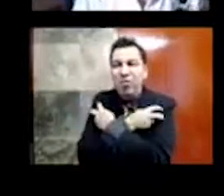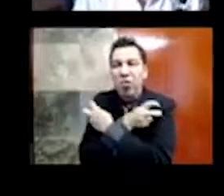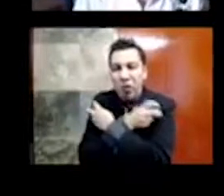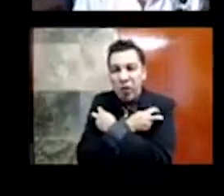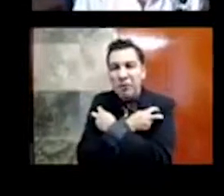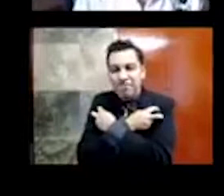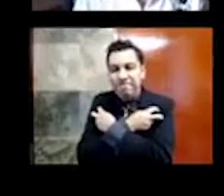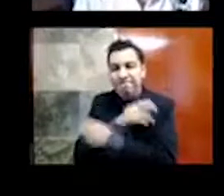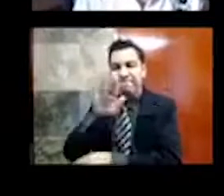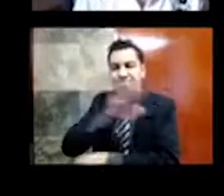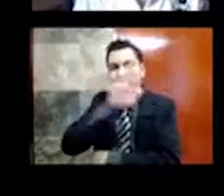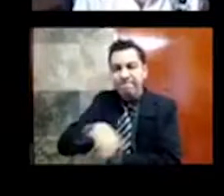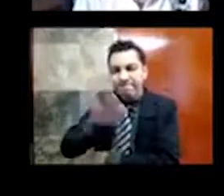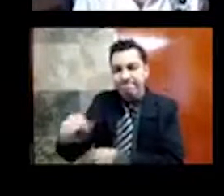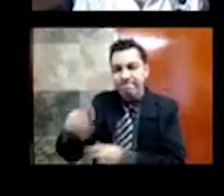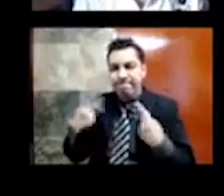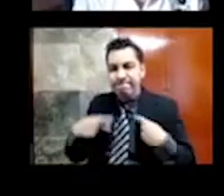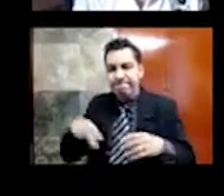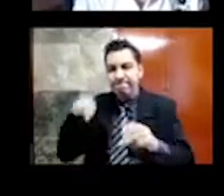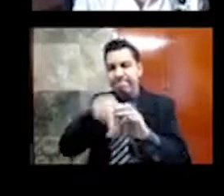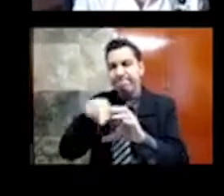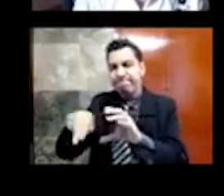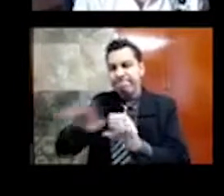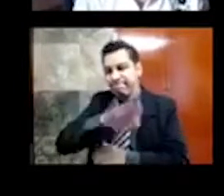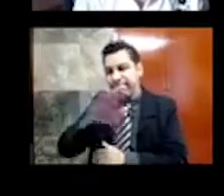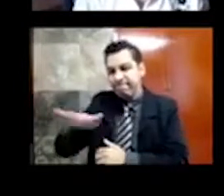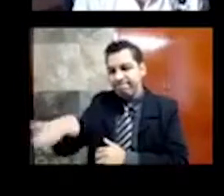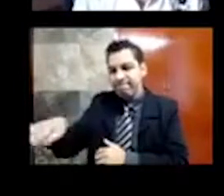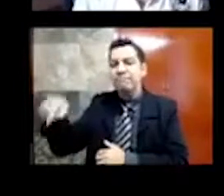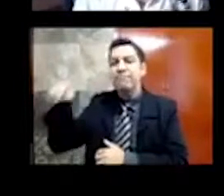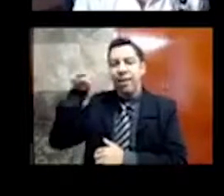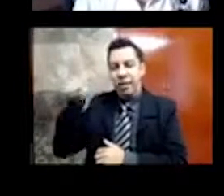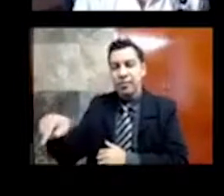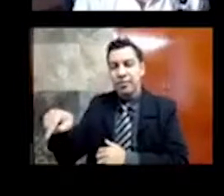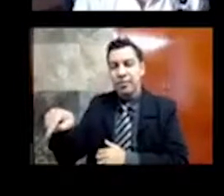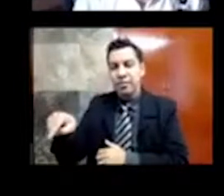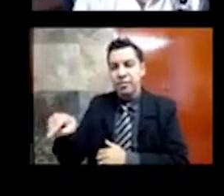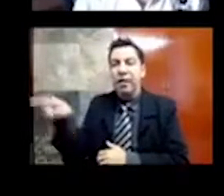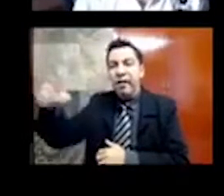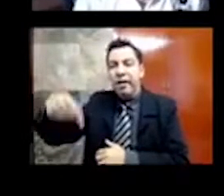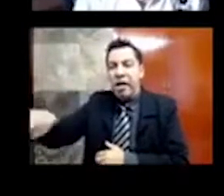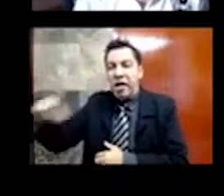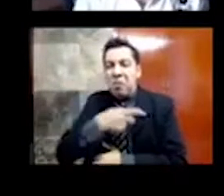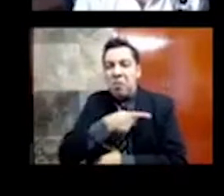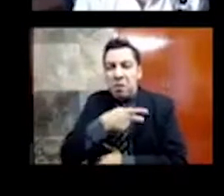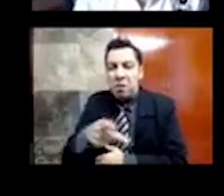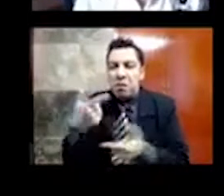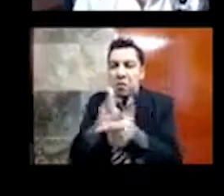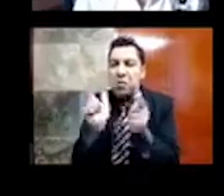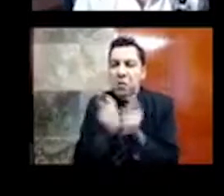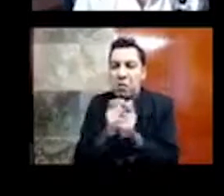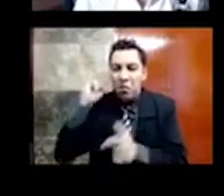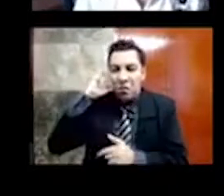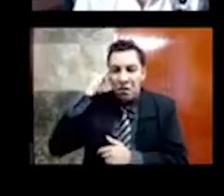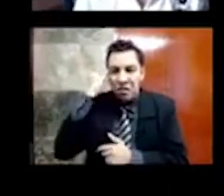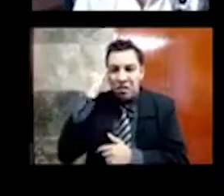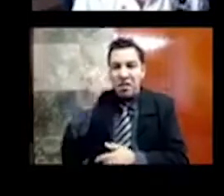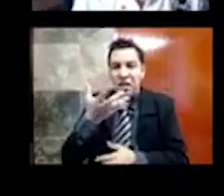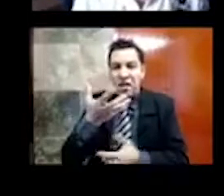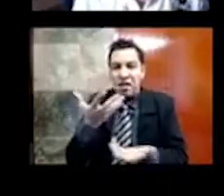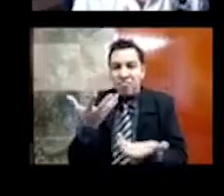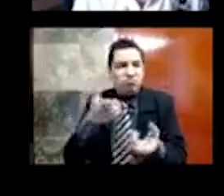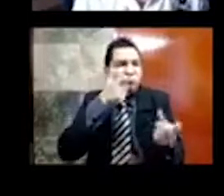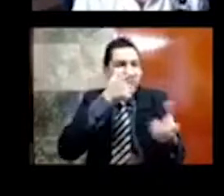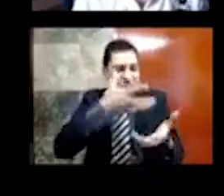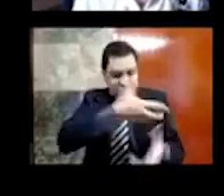toma camino para Huejotzingo, que es el siguiente punto. Los tlaxcaltecas van con resquemor porque son sus enemigos, y